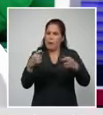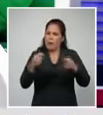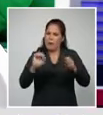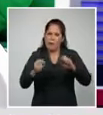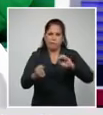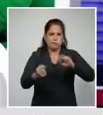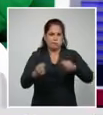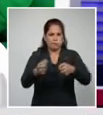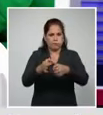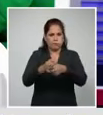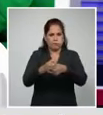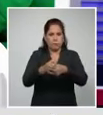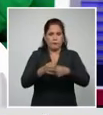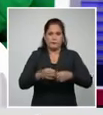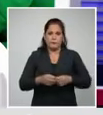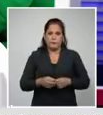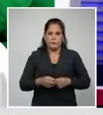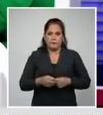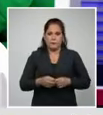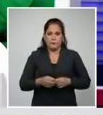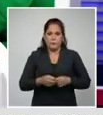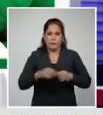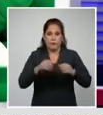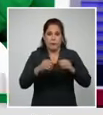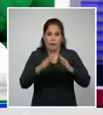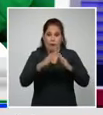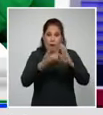En el día se dieron